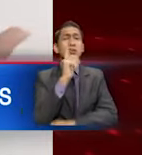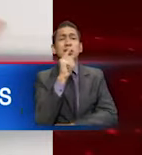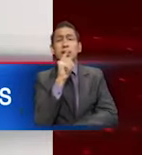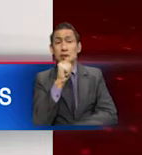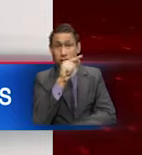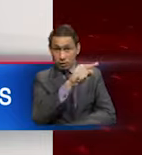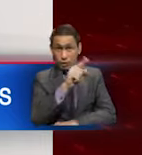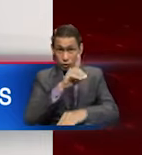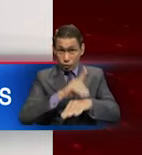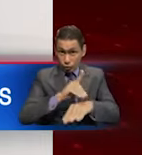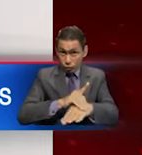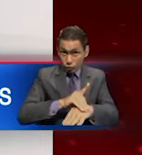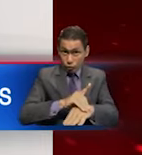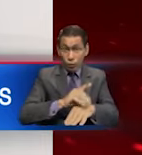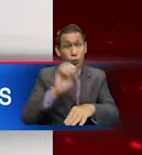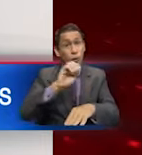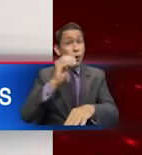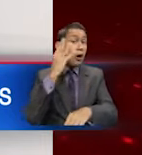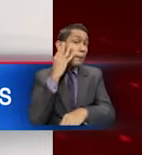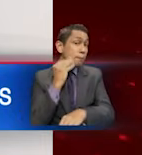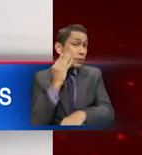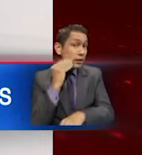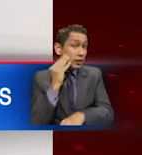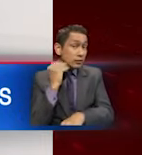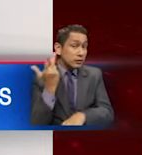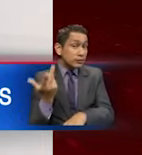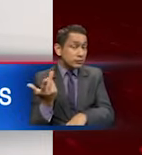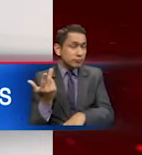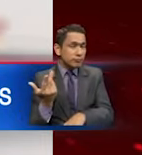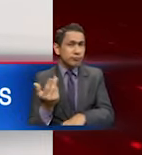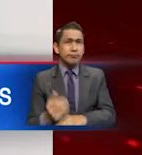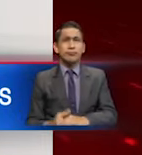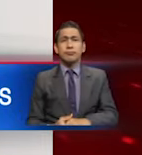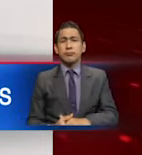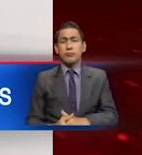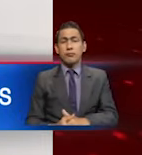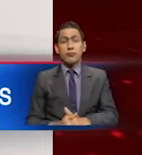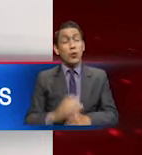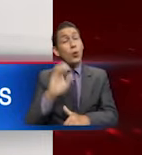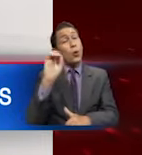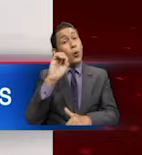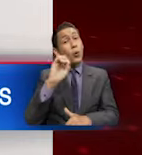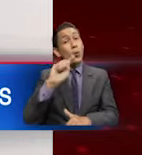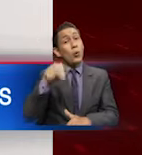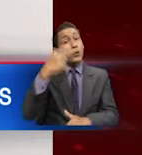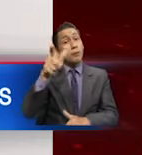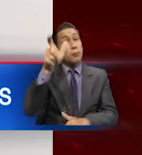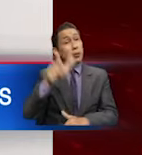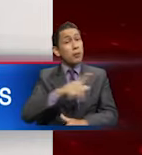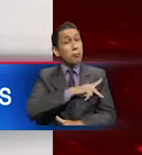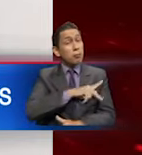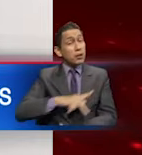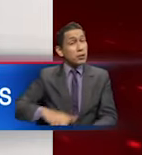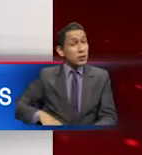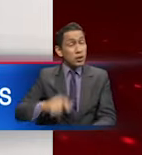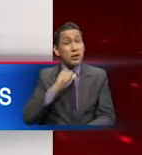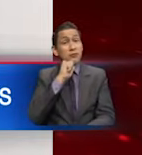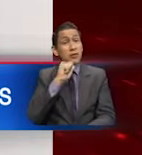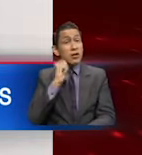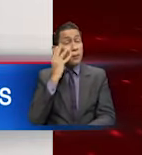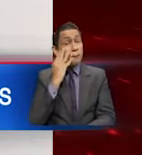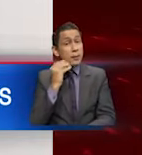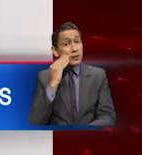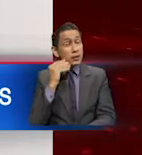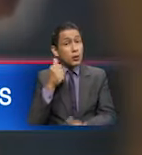asunto, en este caso en el ámbito de la estética o en el ámbito de la medicina estética, o una persona cosmetóloga que ha sido estudiada y tiene